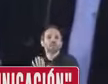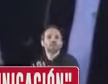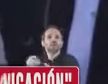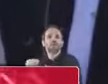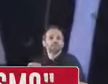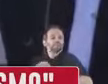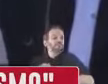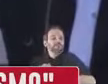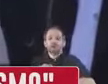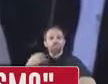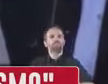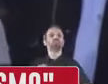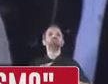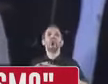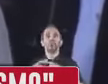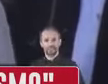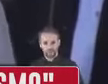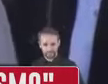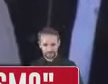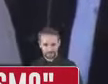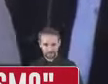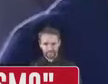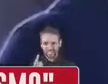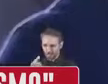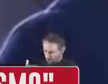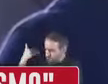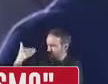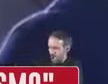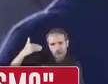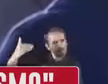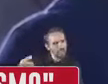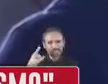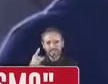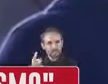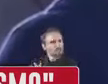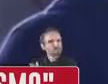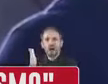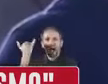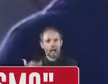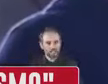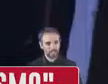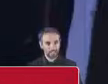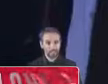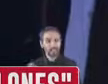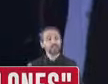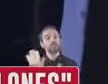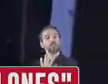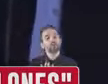vocación política la de la trascendencia la de imaginar